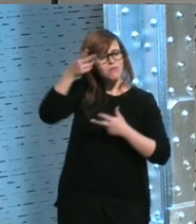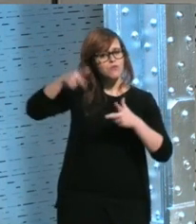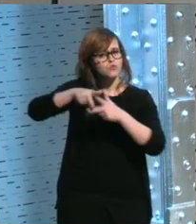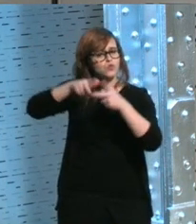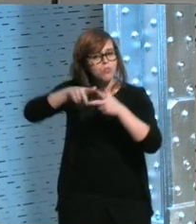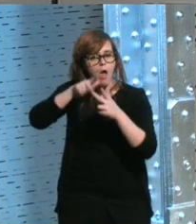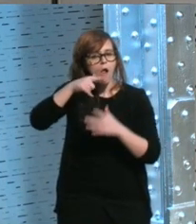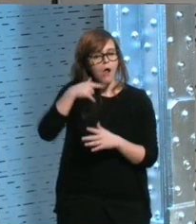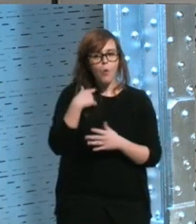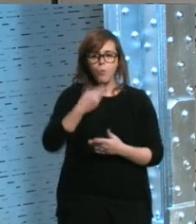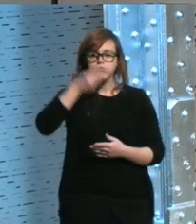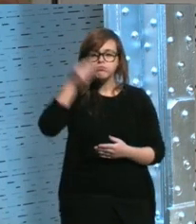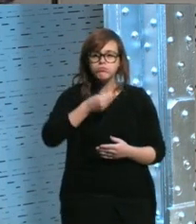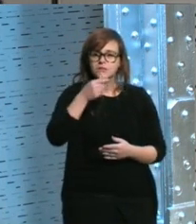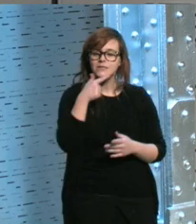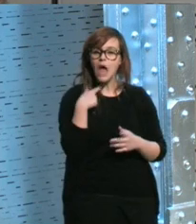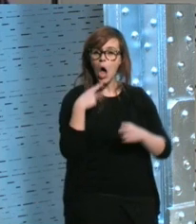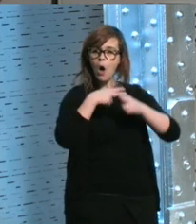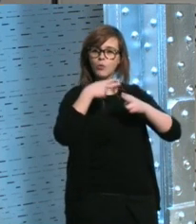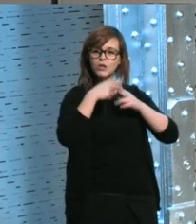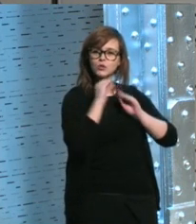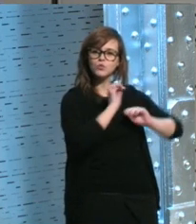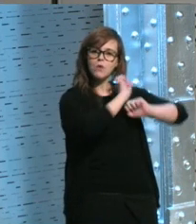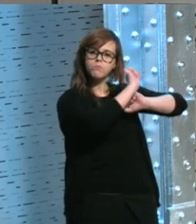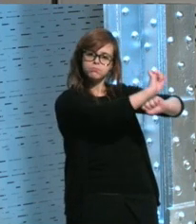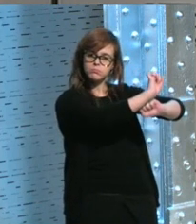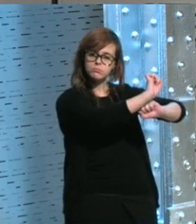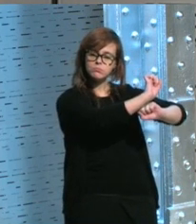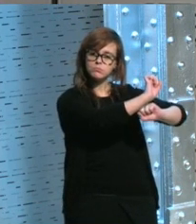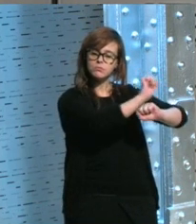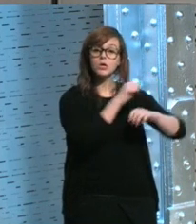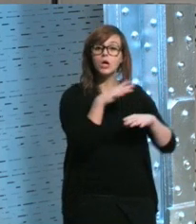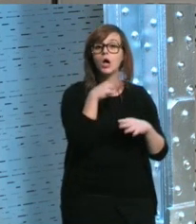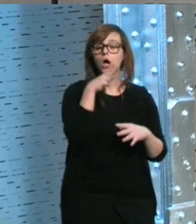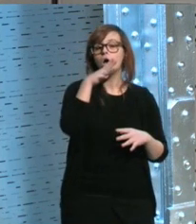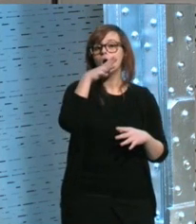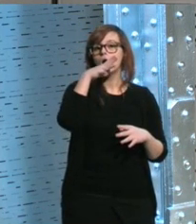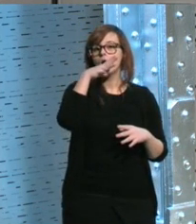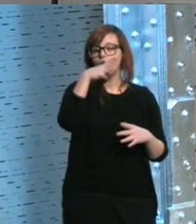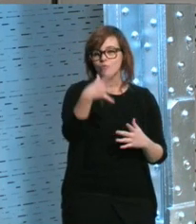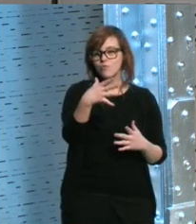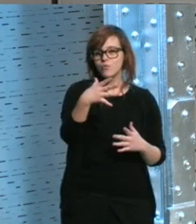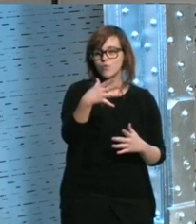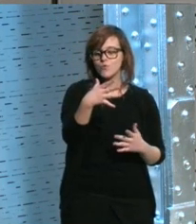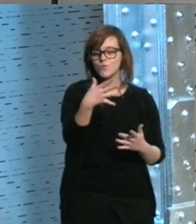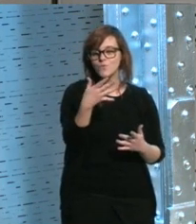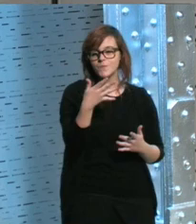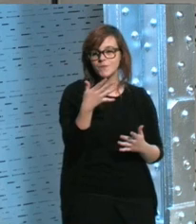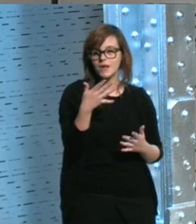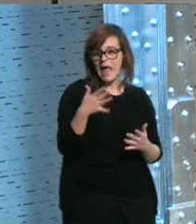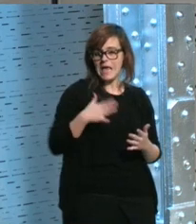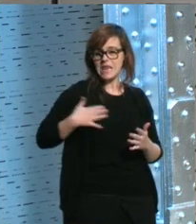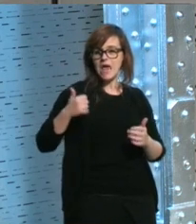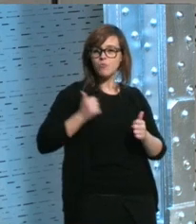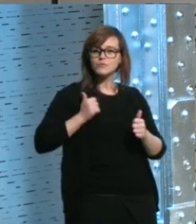imaginaba, es un rechazo de la política, mientras se toman las herramientas y se hace lo necesario